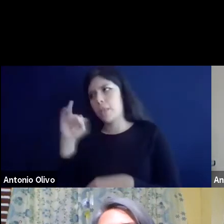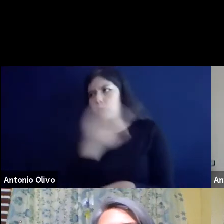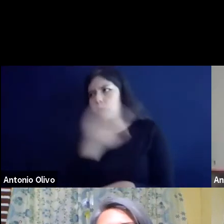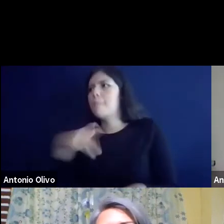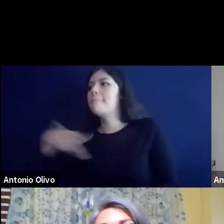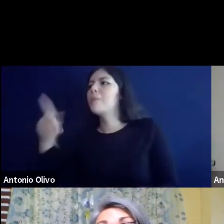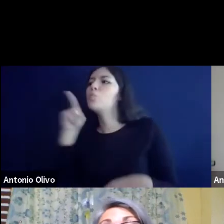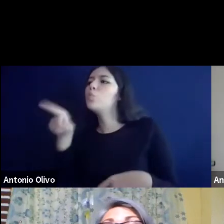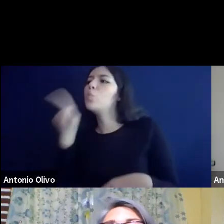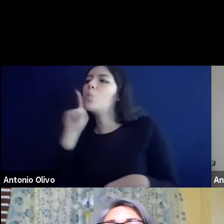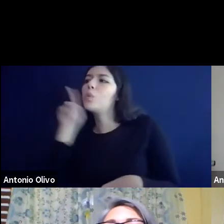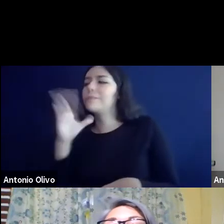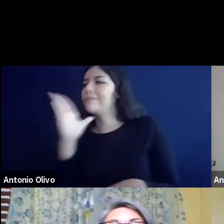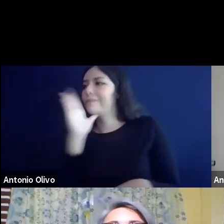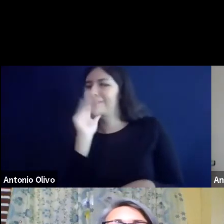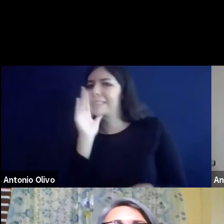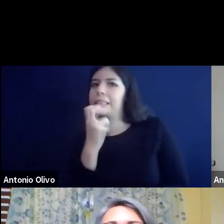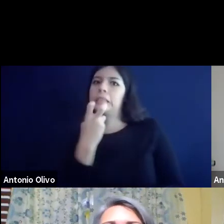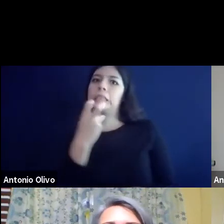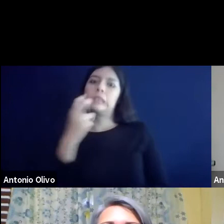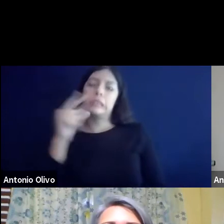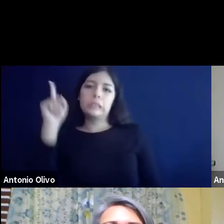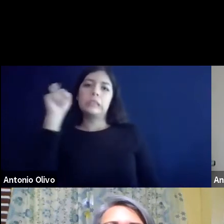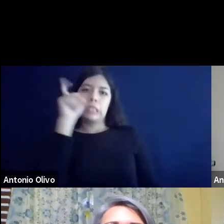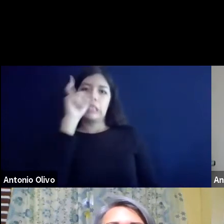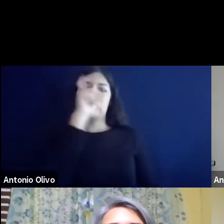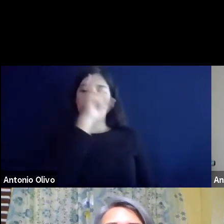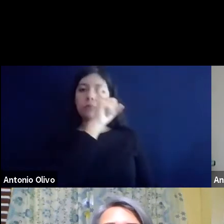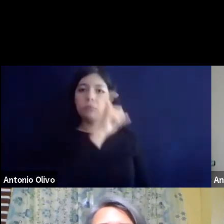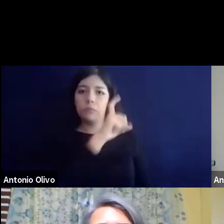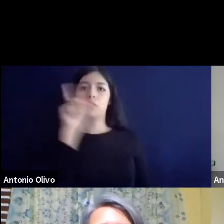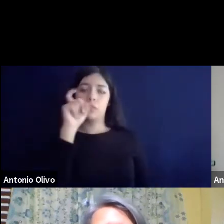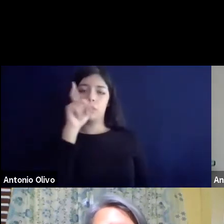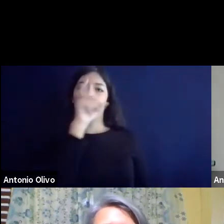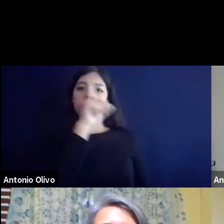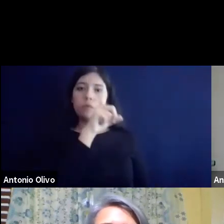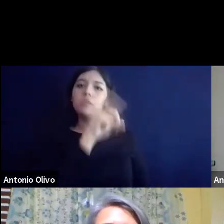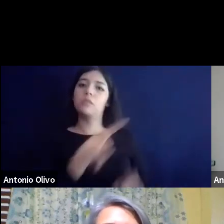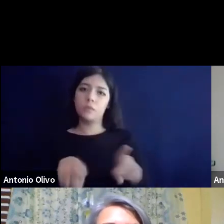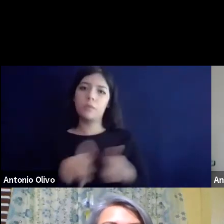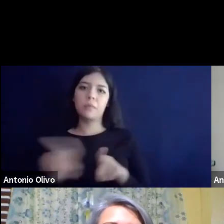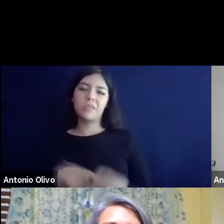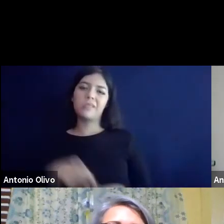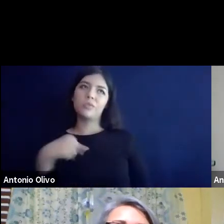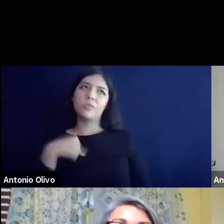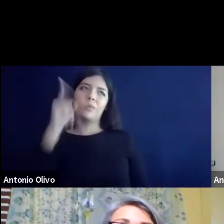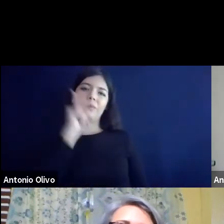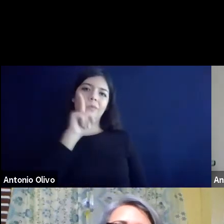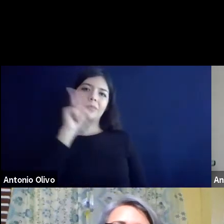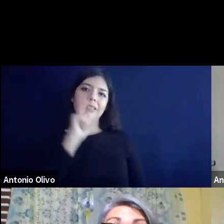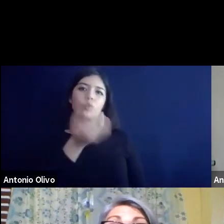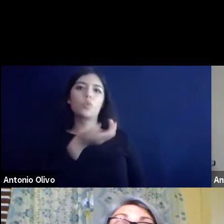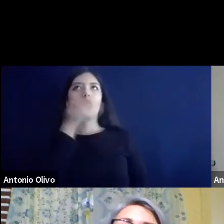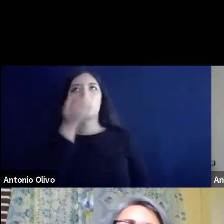mis padres, aunque mis tíos, mis abuelos y todos los demás sí tenían estas cuestiones muy arraigadas de que las